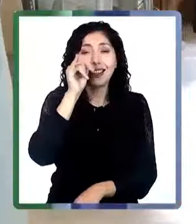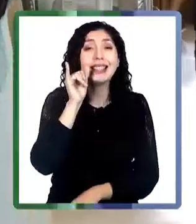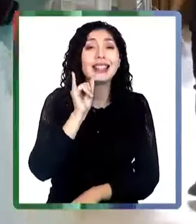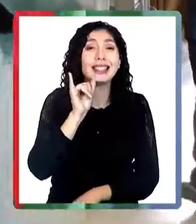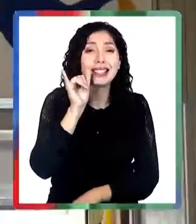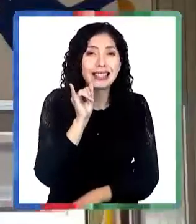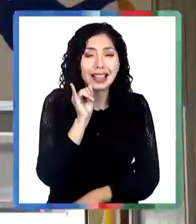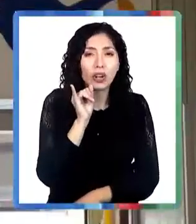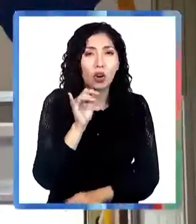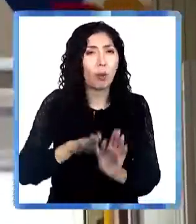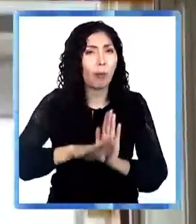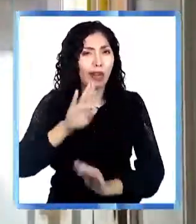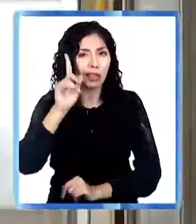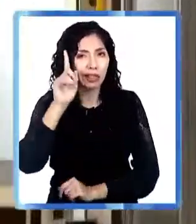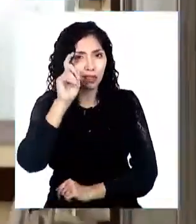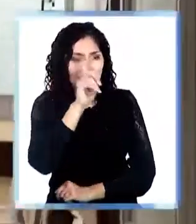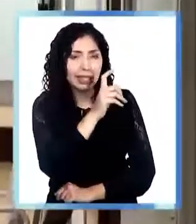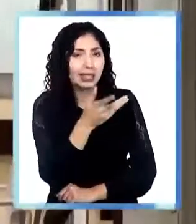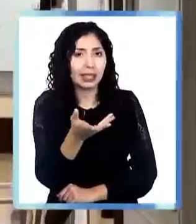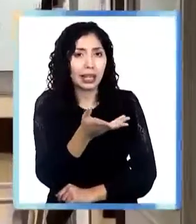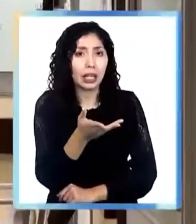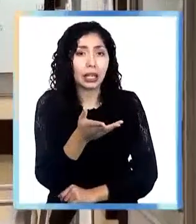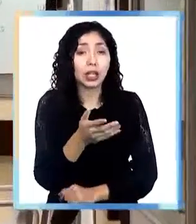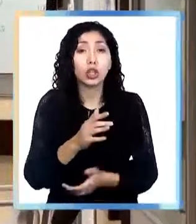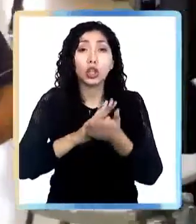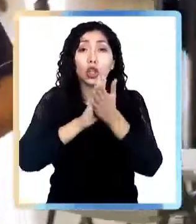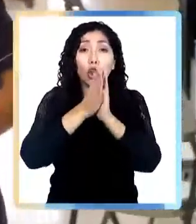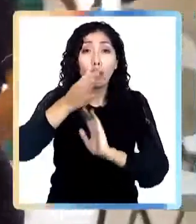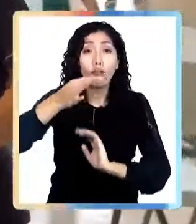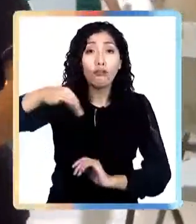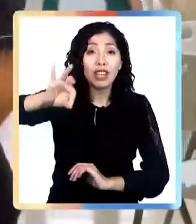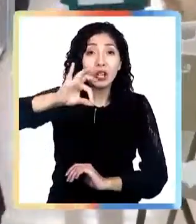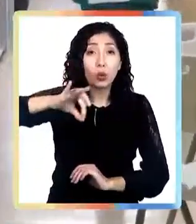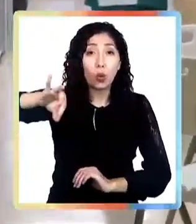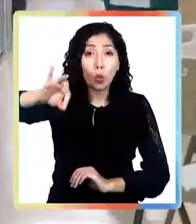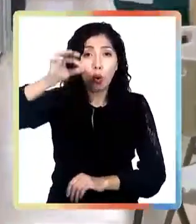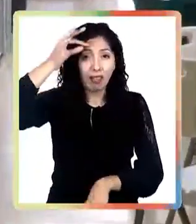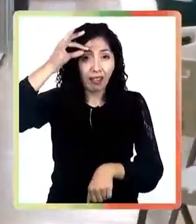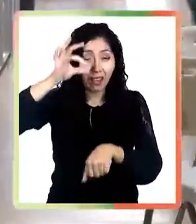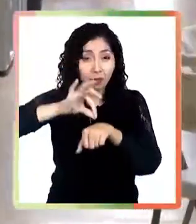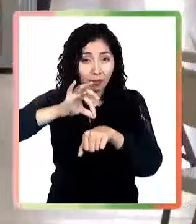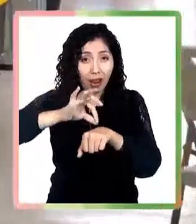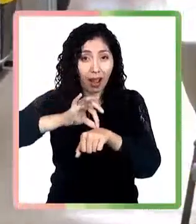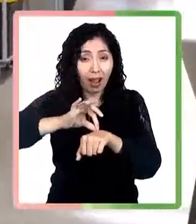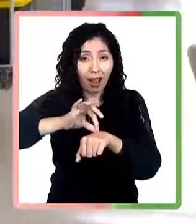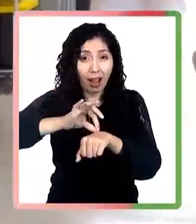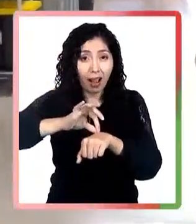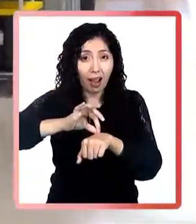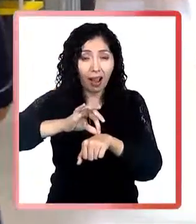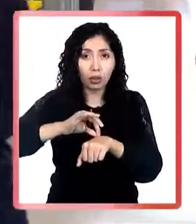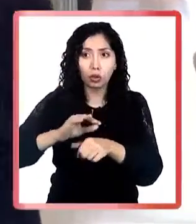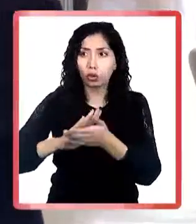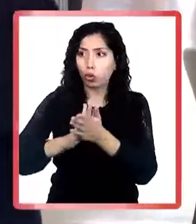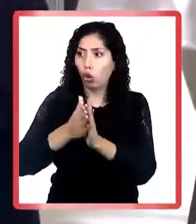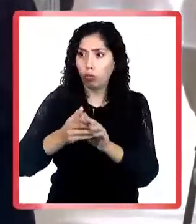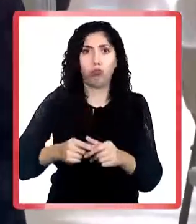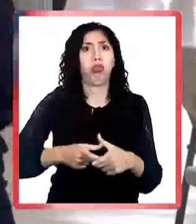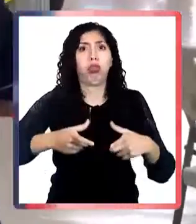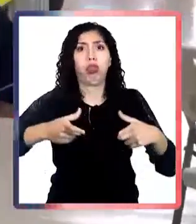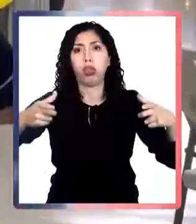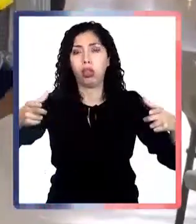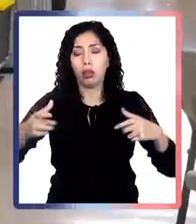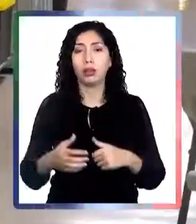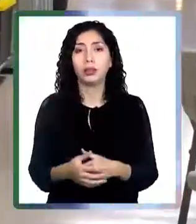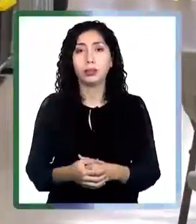lo más complejo afirmaron es que todos los virus de este tipo han predominado al mismo tiempo